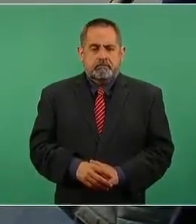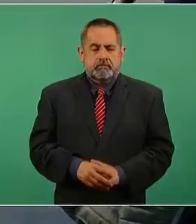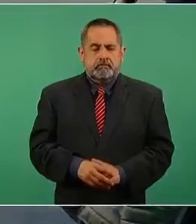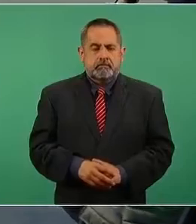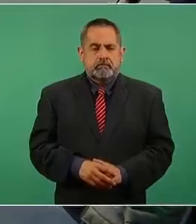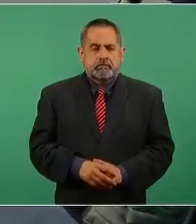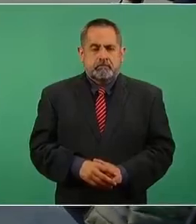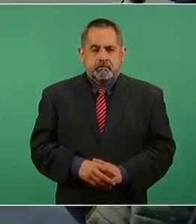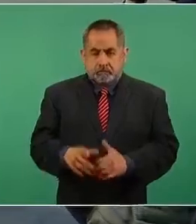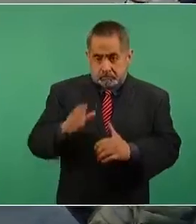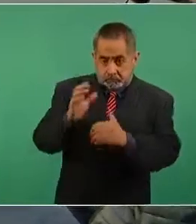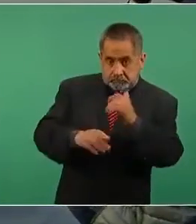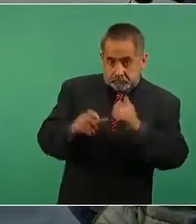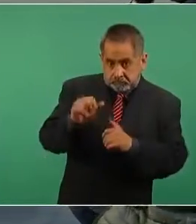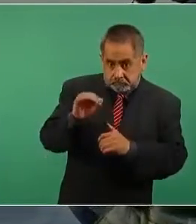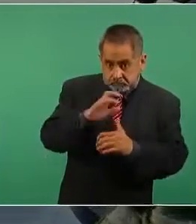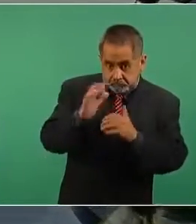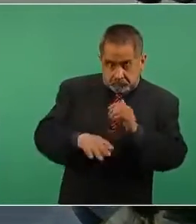¿Terminaste, Arturo?